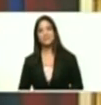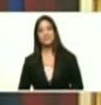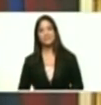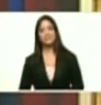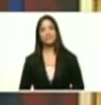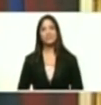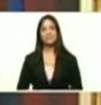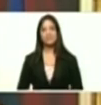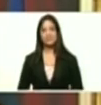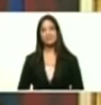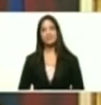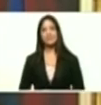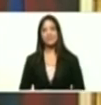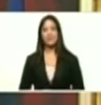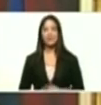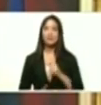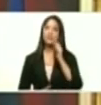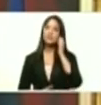Y, bueno,